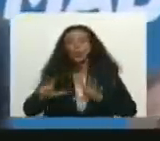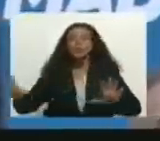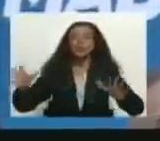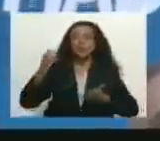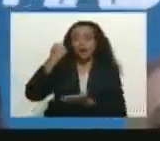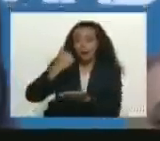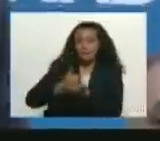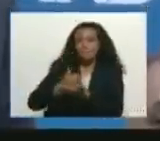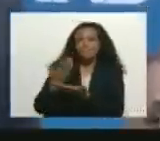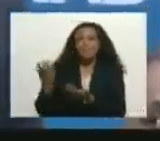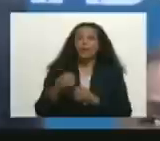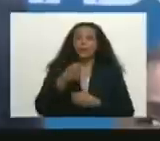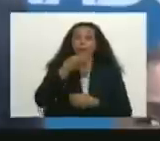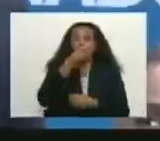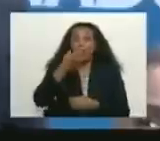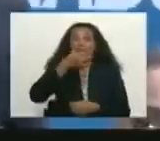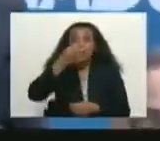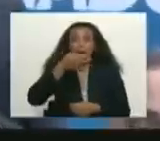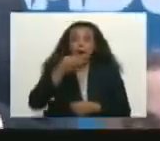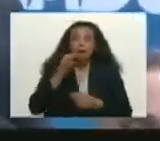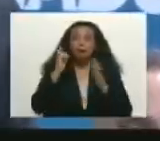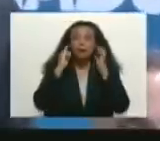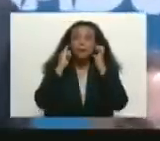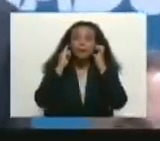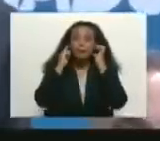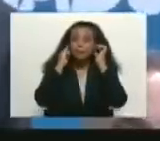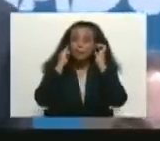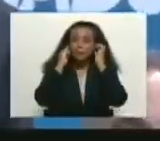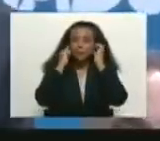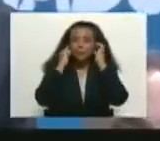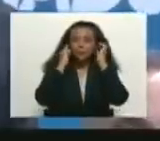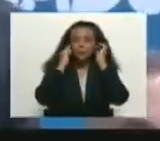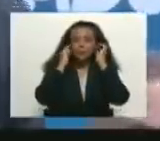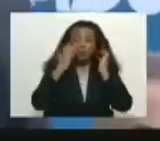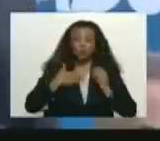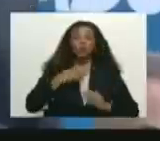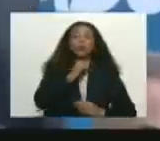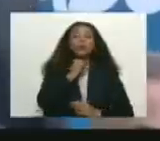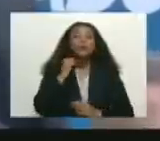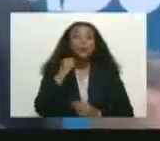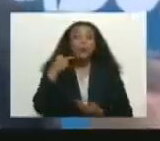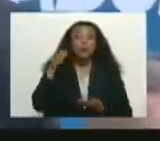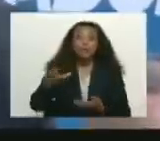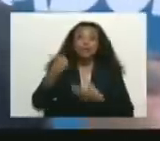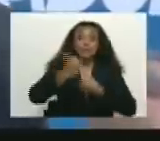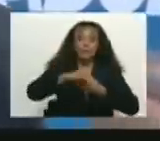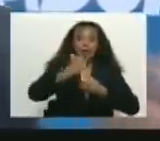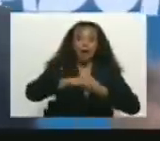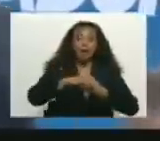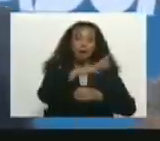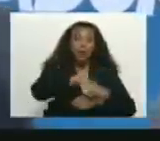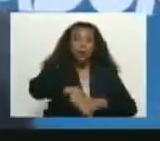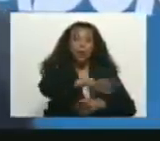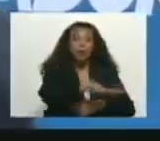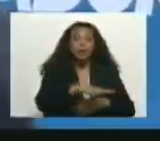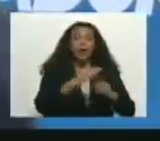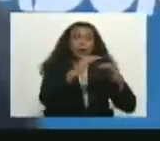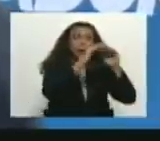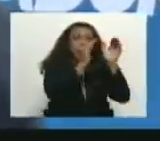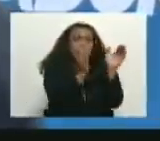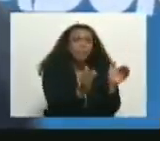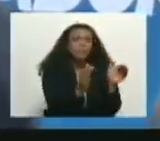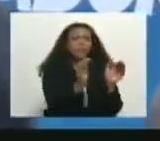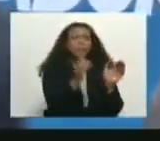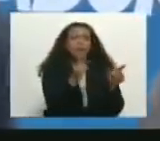señor presidente. Sí, en efecto, yo soy el sacerdote párroco de allí, de esta capilla que es